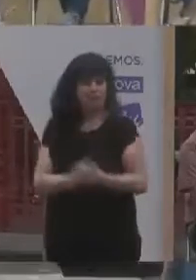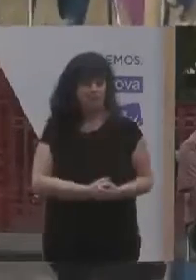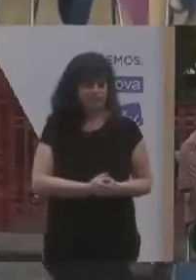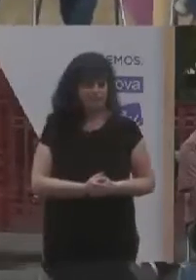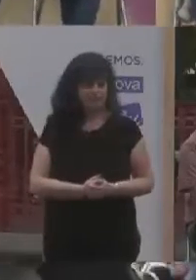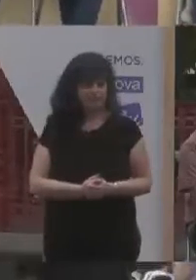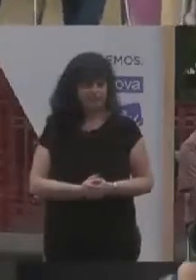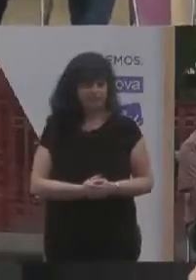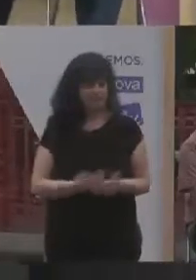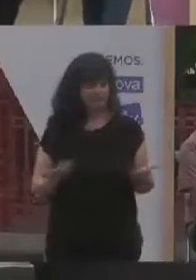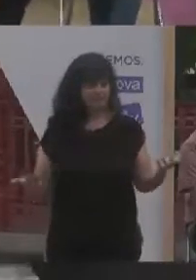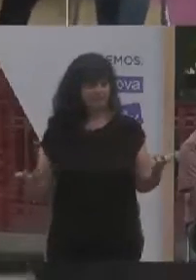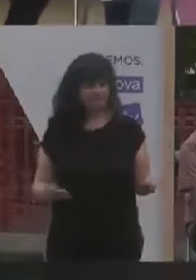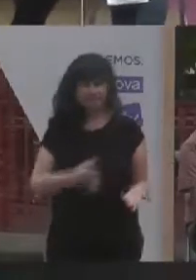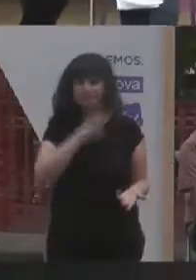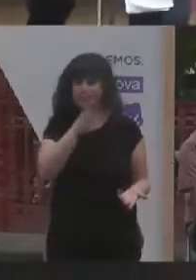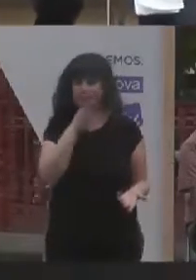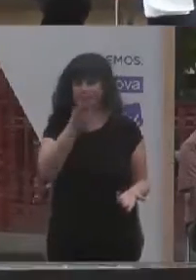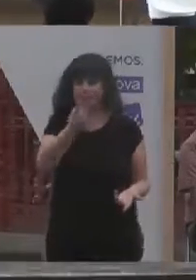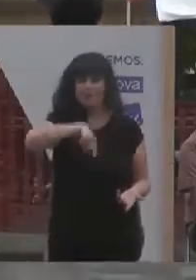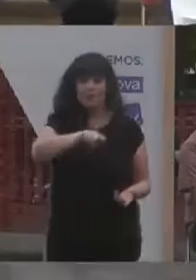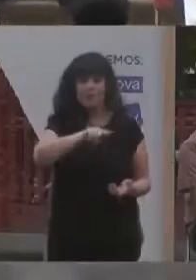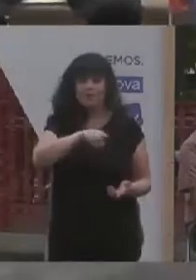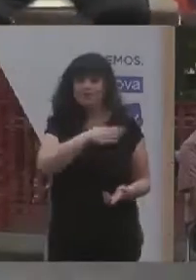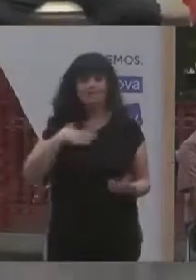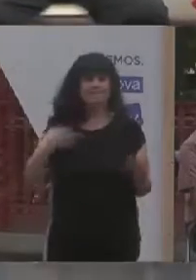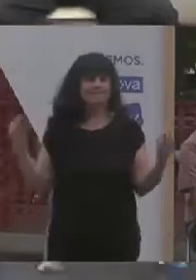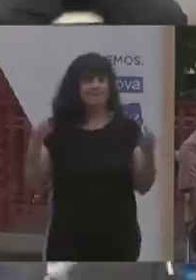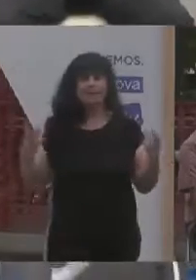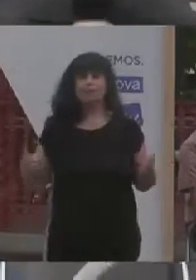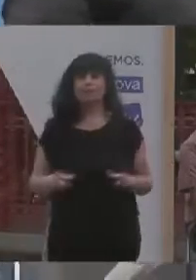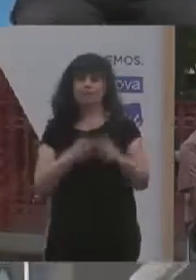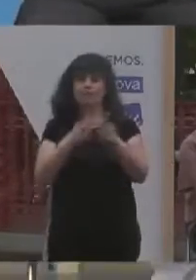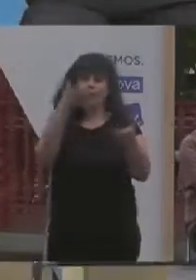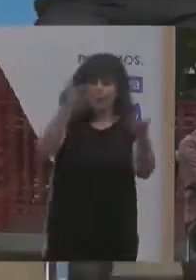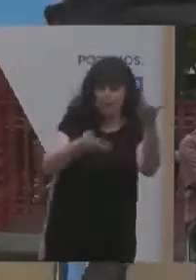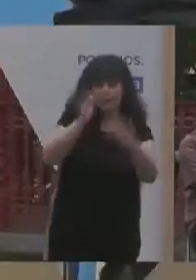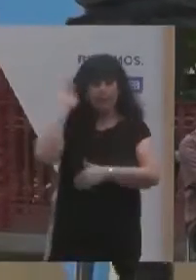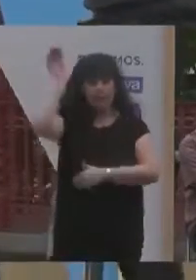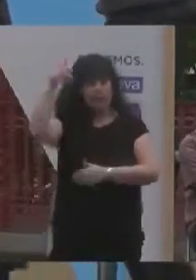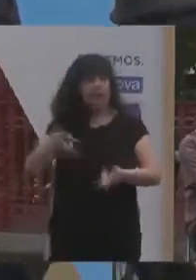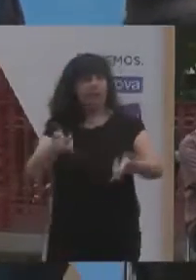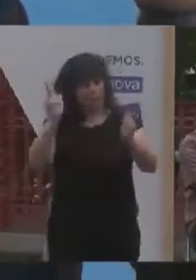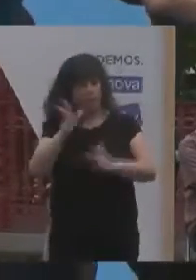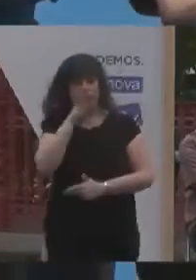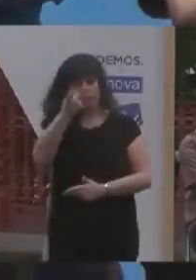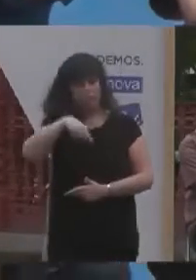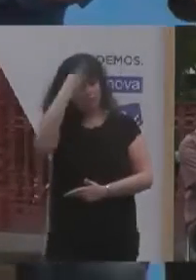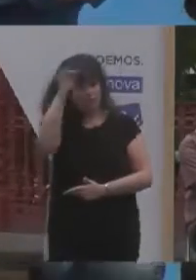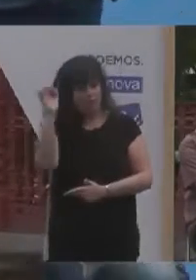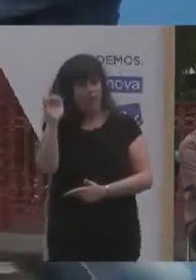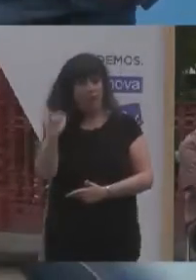Para a consecución do que falábamos, desa sociedade máis xusta, solidaria e democrática na que creemos,